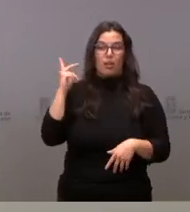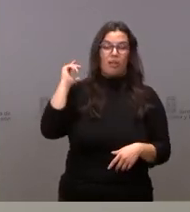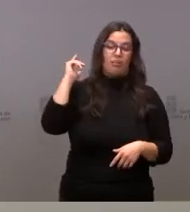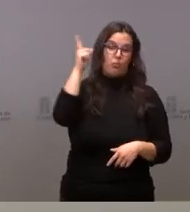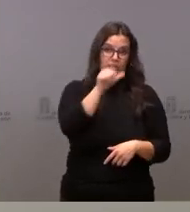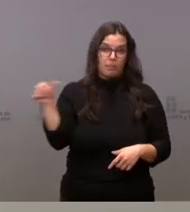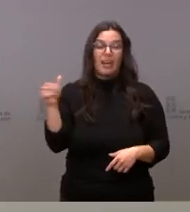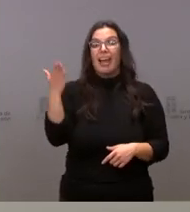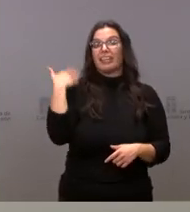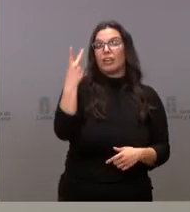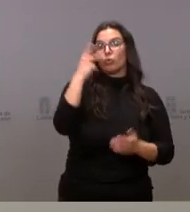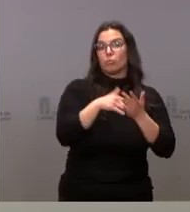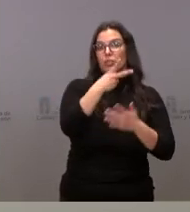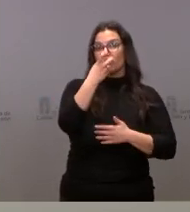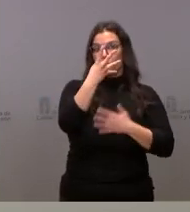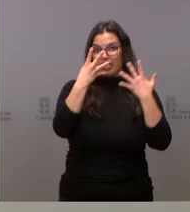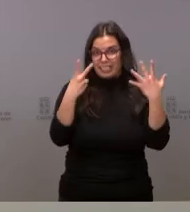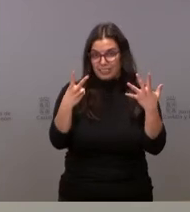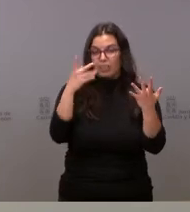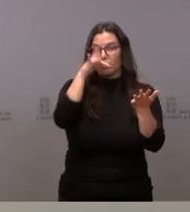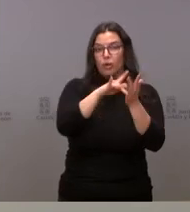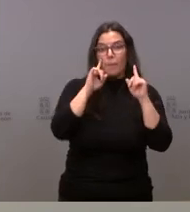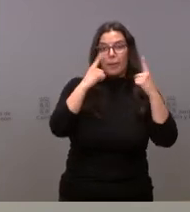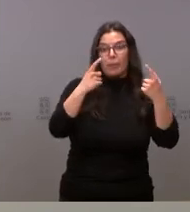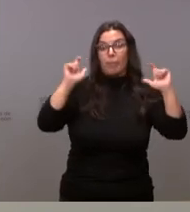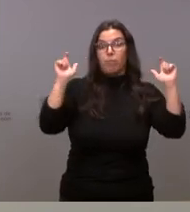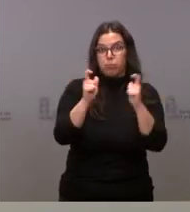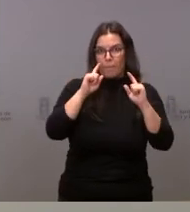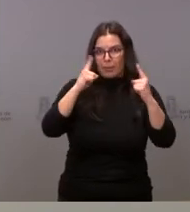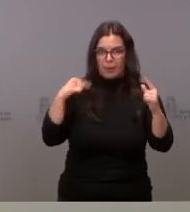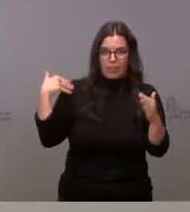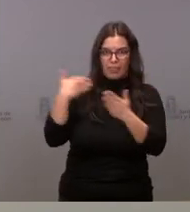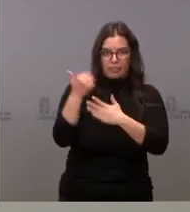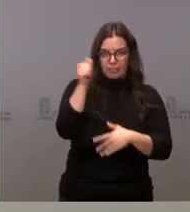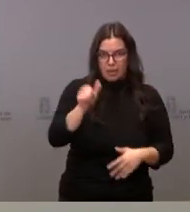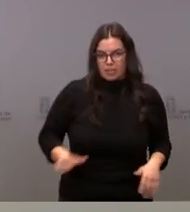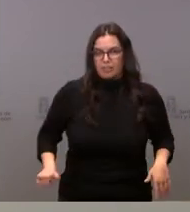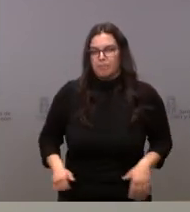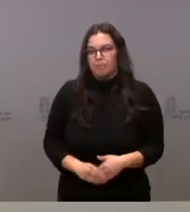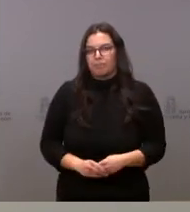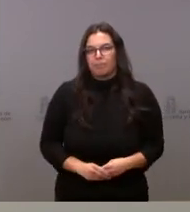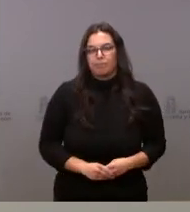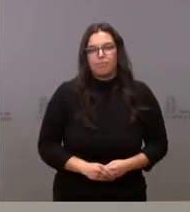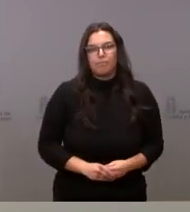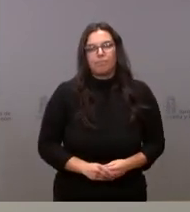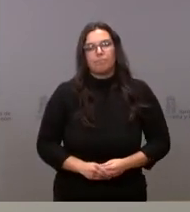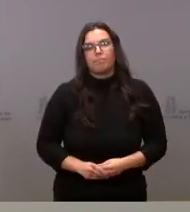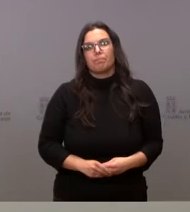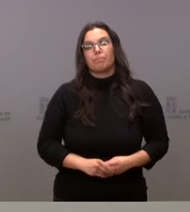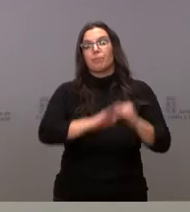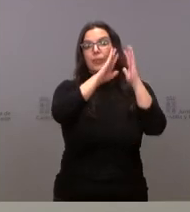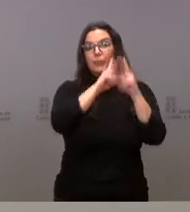297 se produce por primera vez una disminución de casos y perdón de incidencia acumulada y